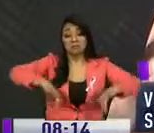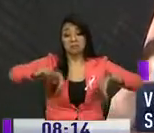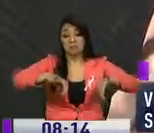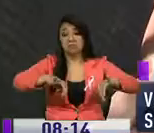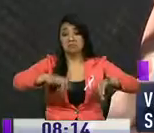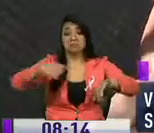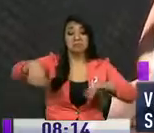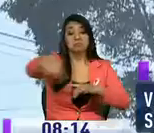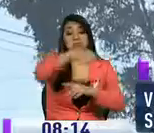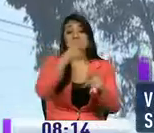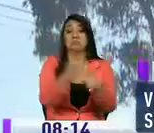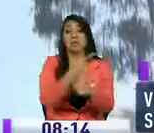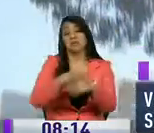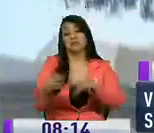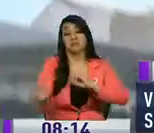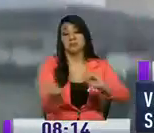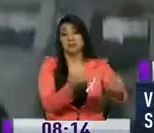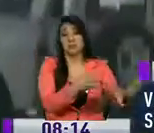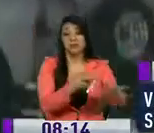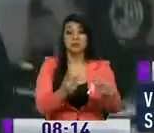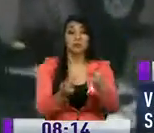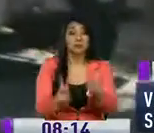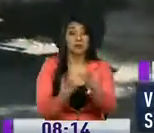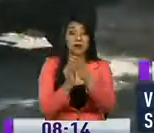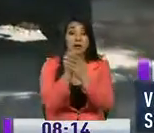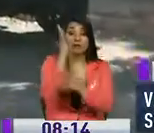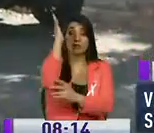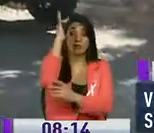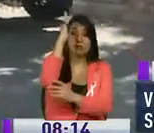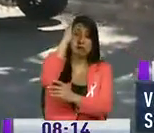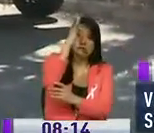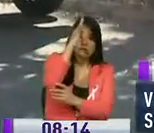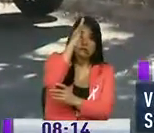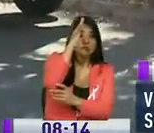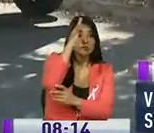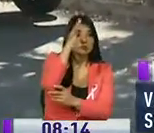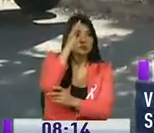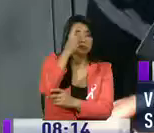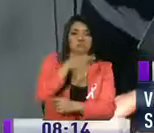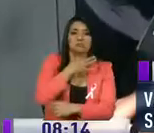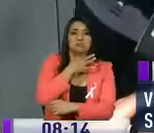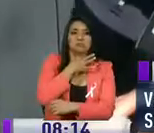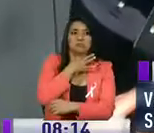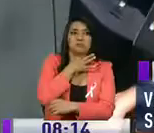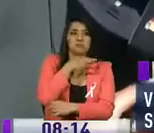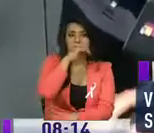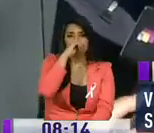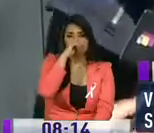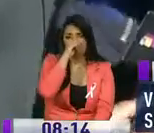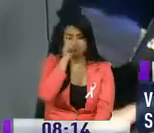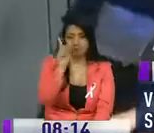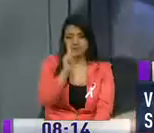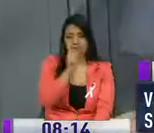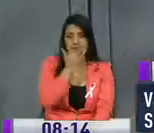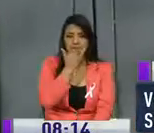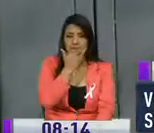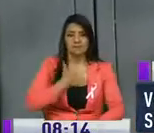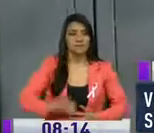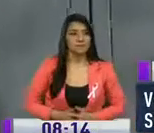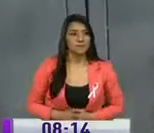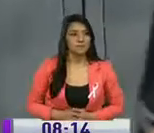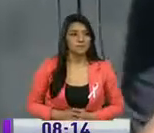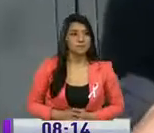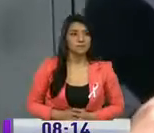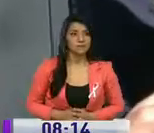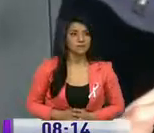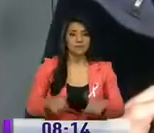peligro puesto. Los árboles también están inclinados. Los vecinos sienten temor. Mal, porque obviamente no está bien,